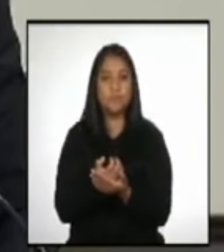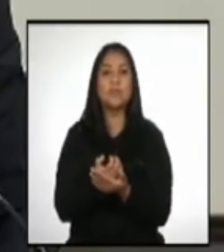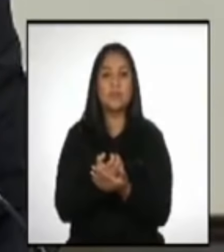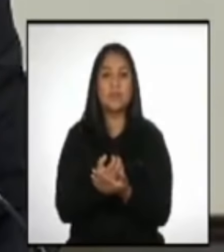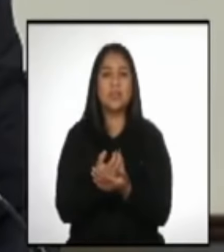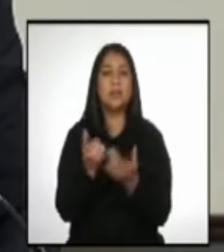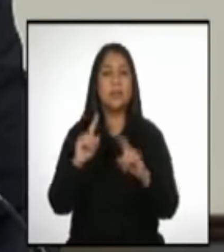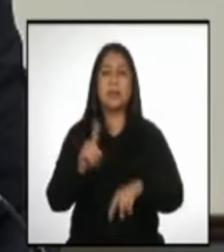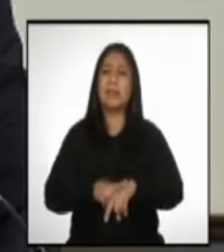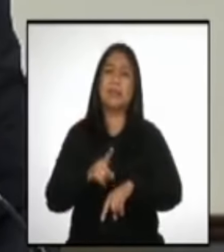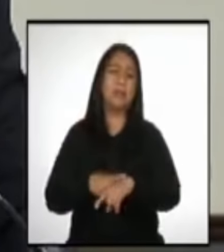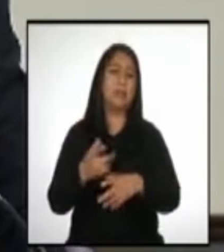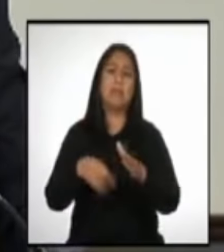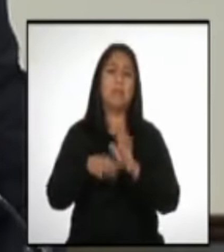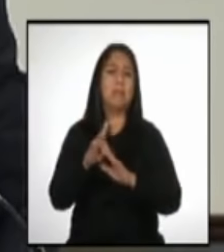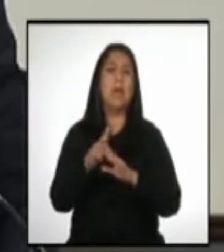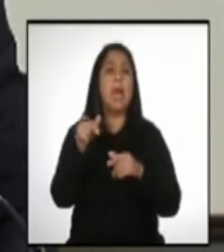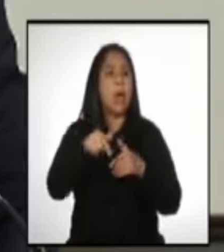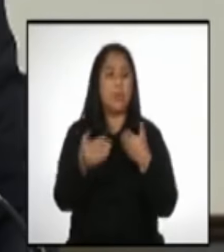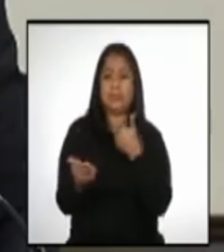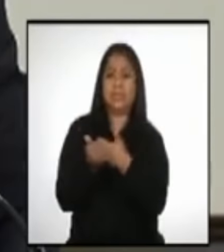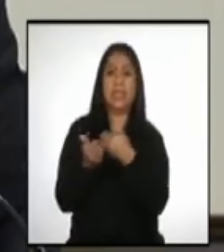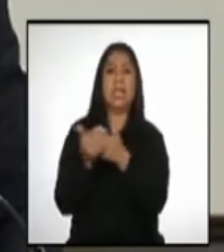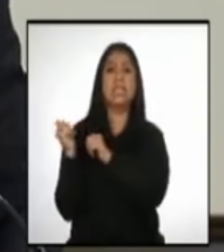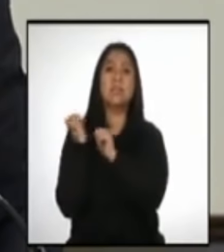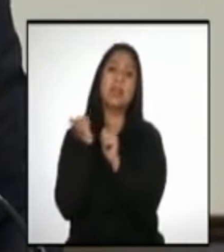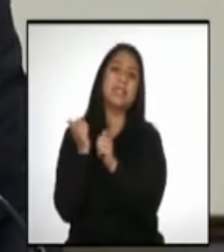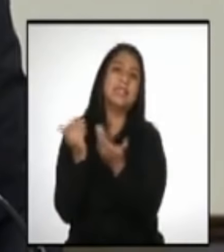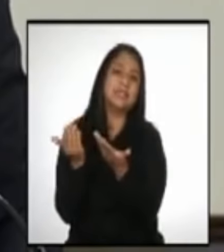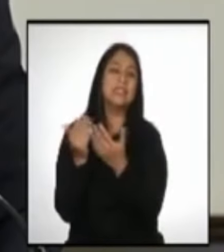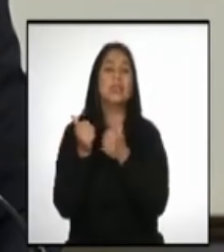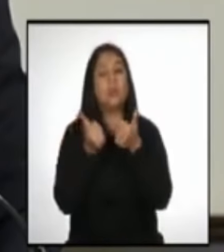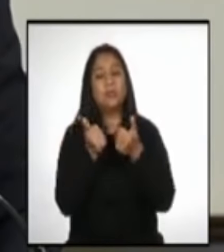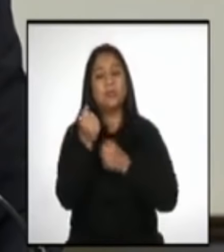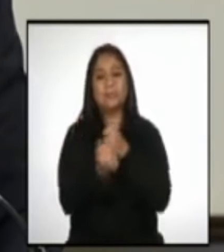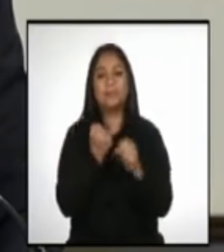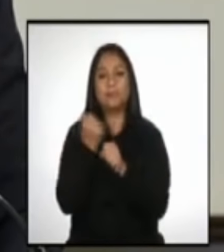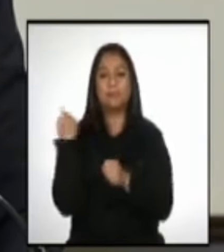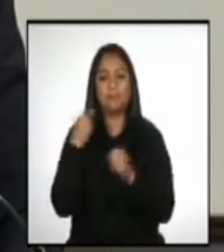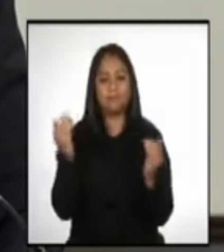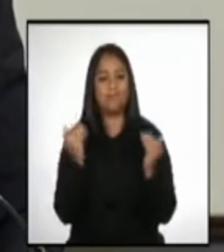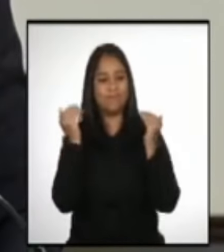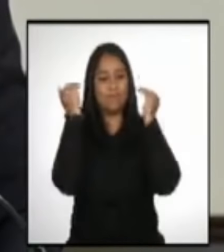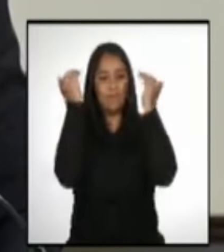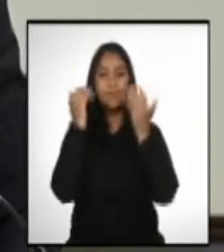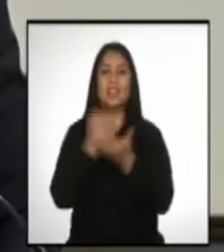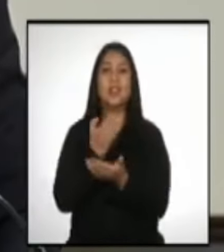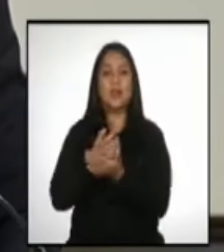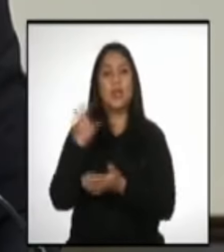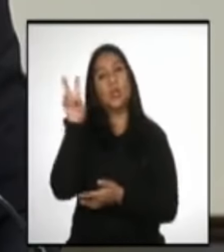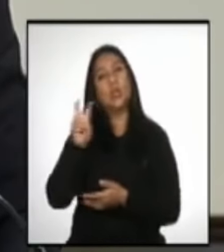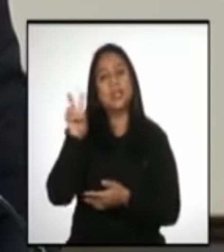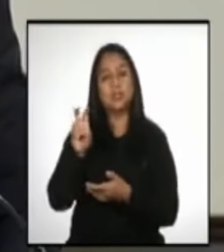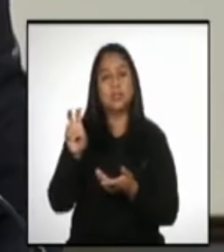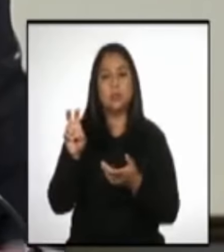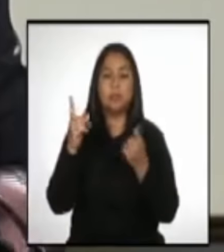menos deseado del año, porque estábamos muy cerca de la Semana Santa, un buen año para el crecimiento económico del sector turístico.